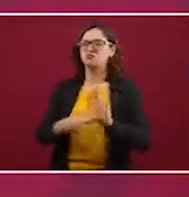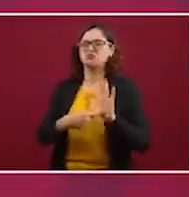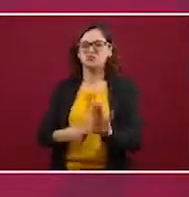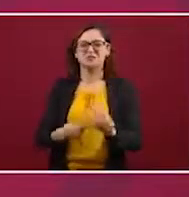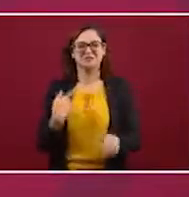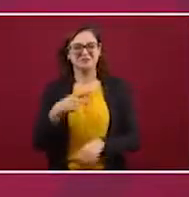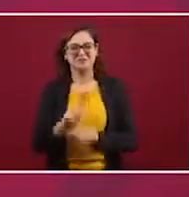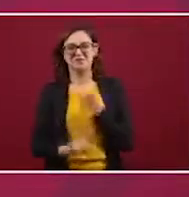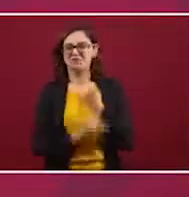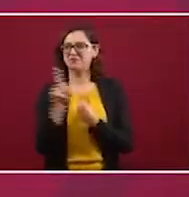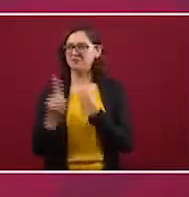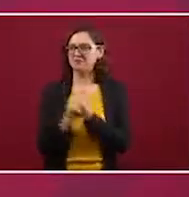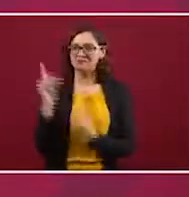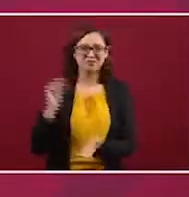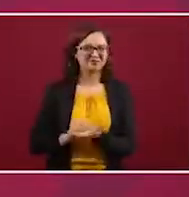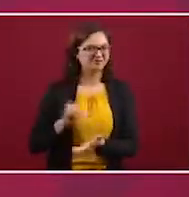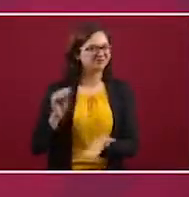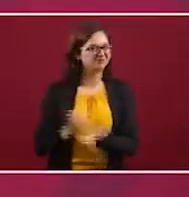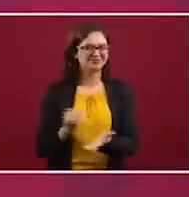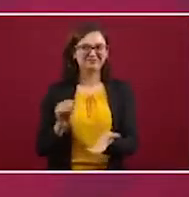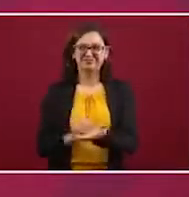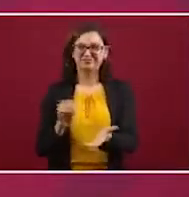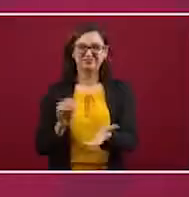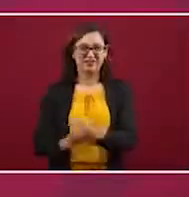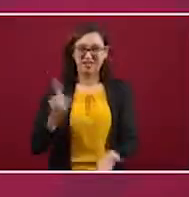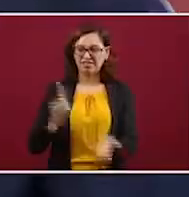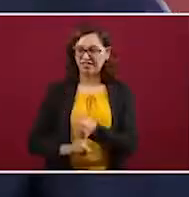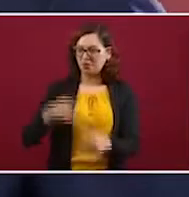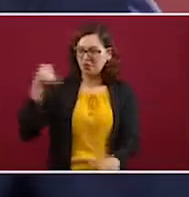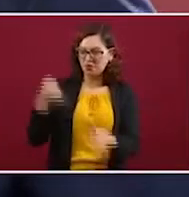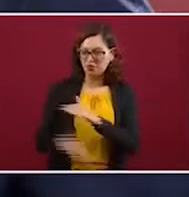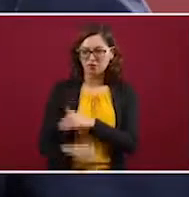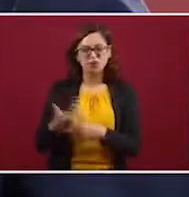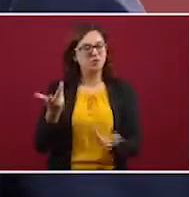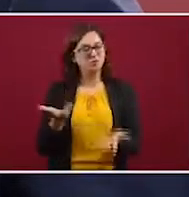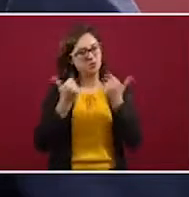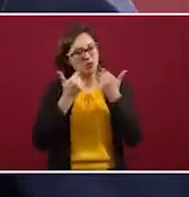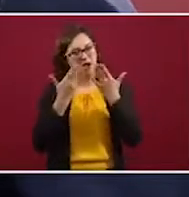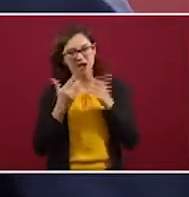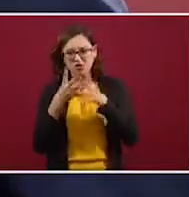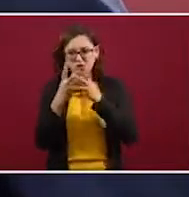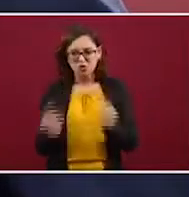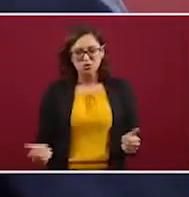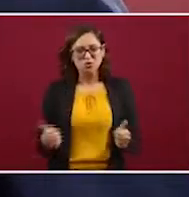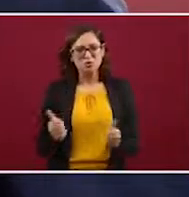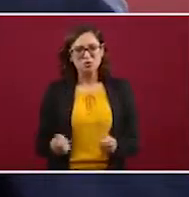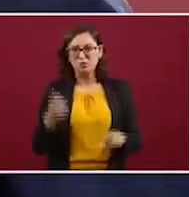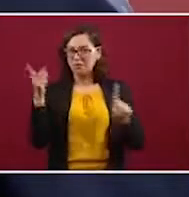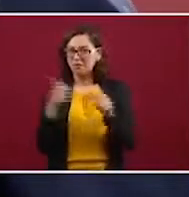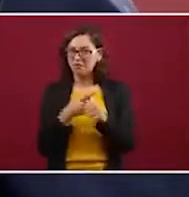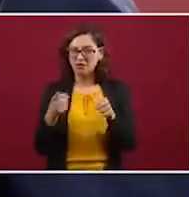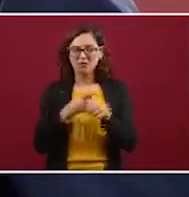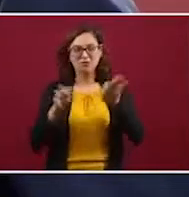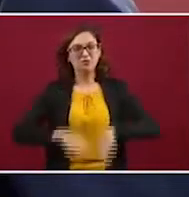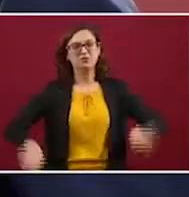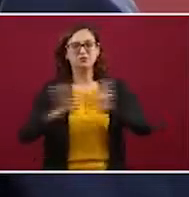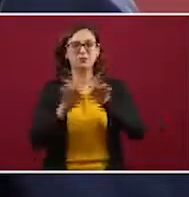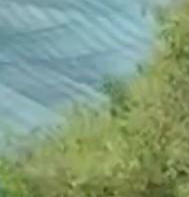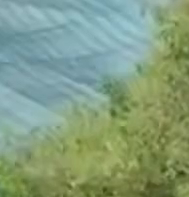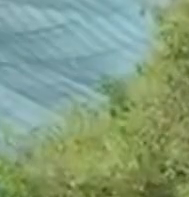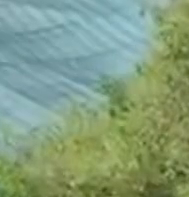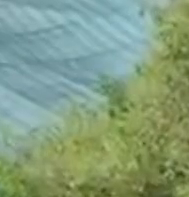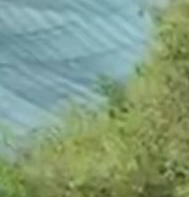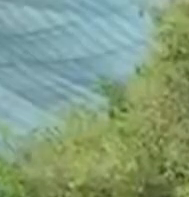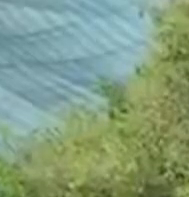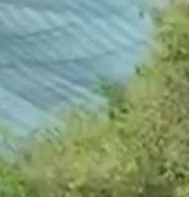no resolvían para nada el problema de fondo que es garantizar la paz y la tranquilidad reveló